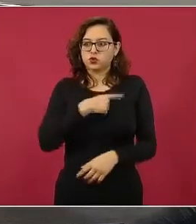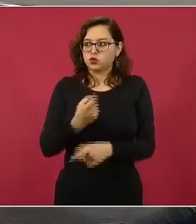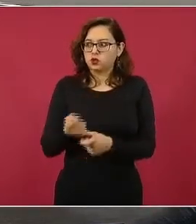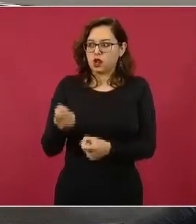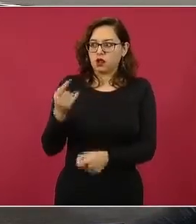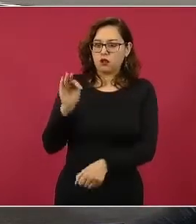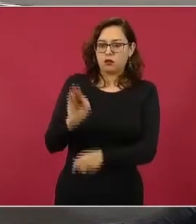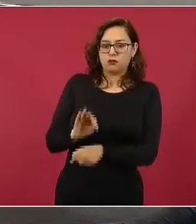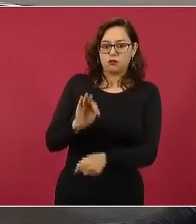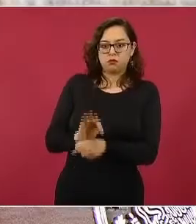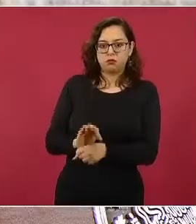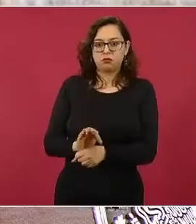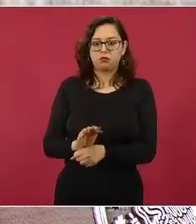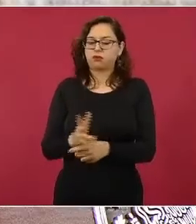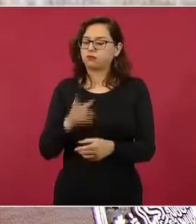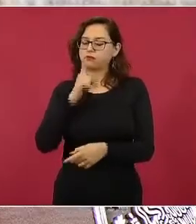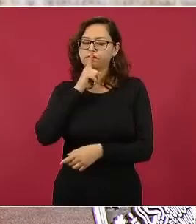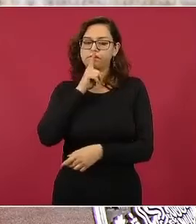amenazas,